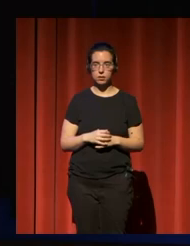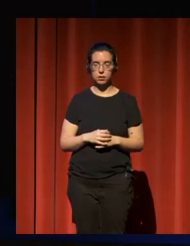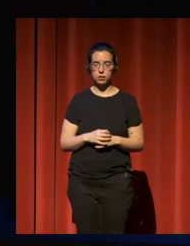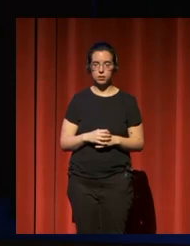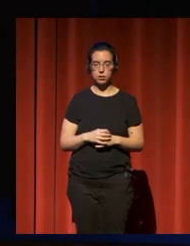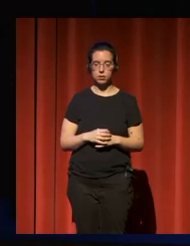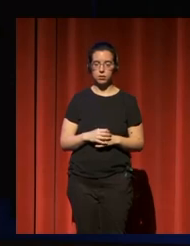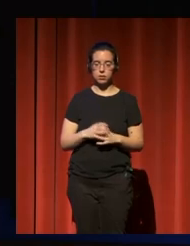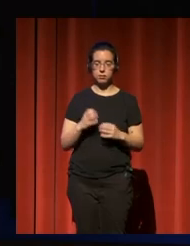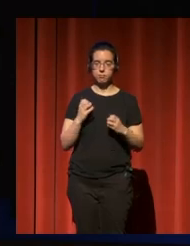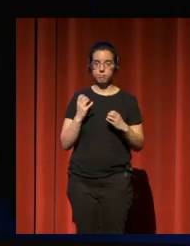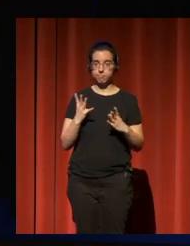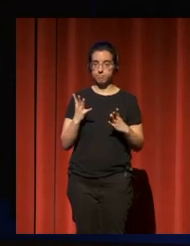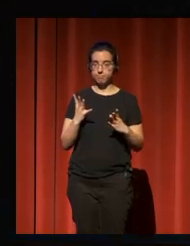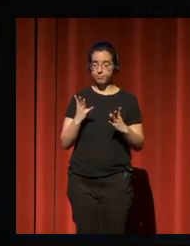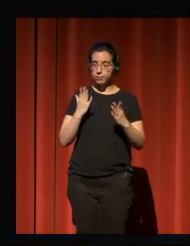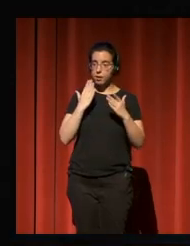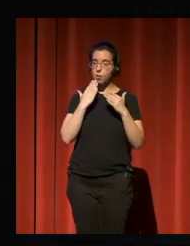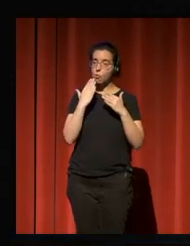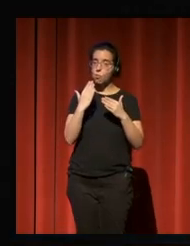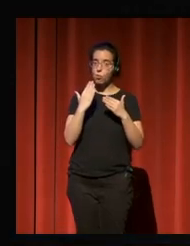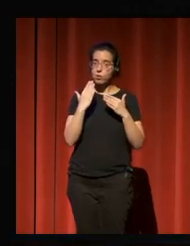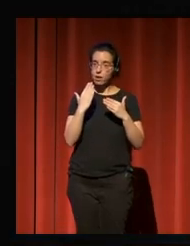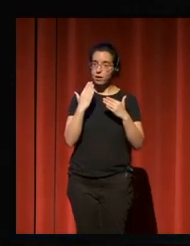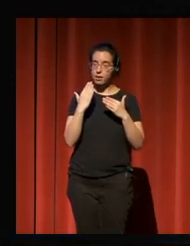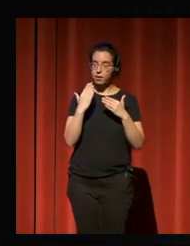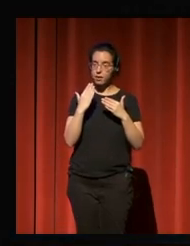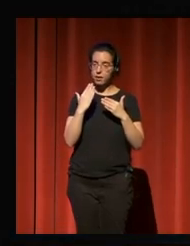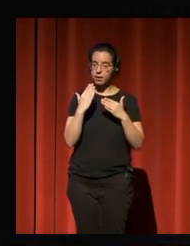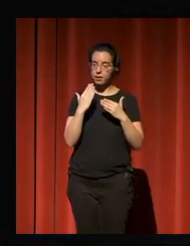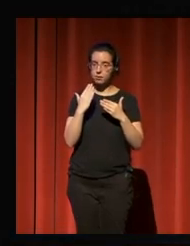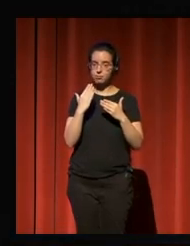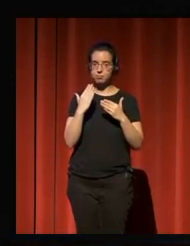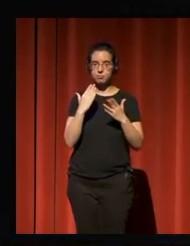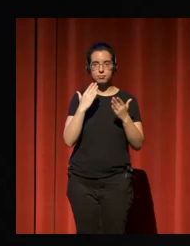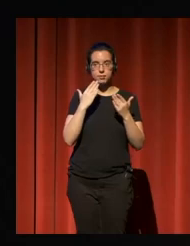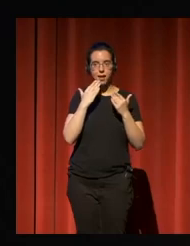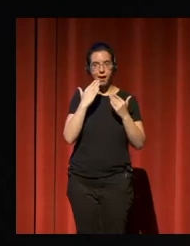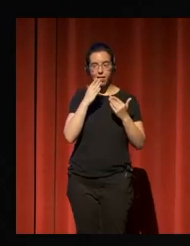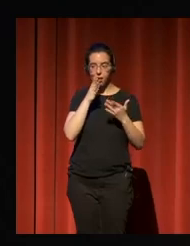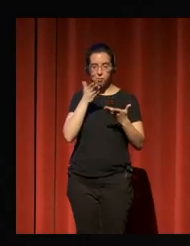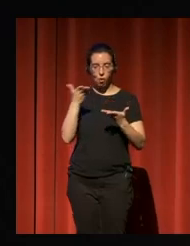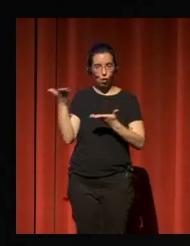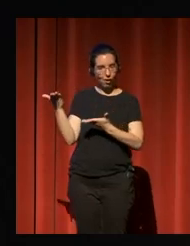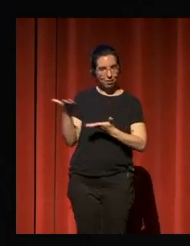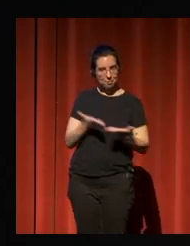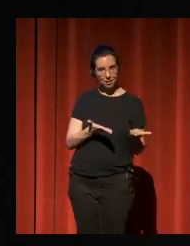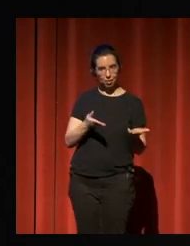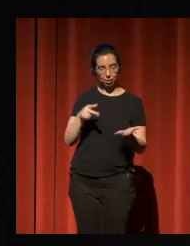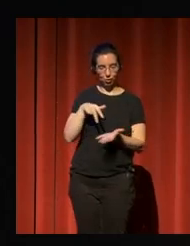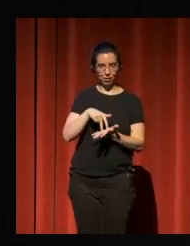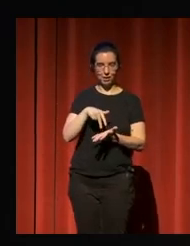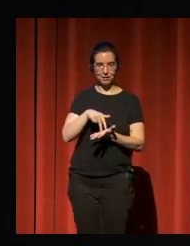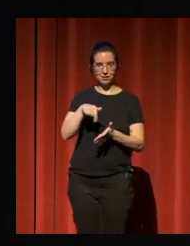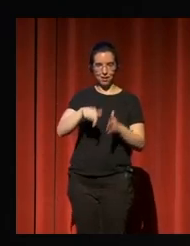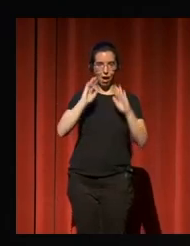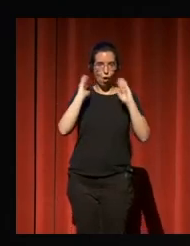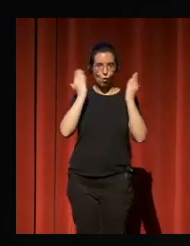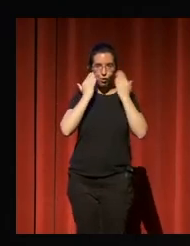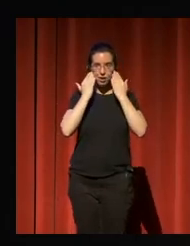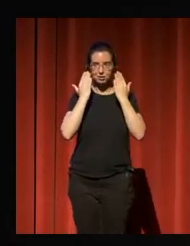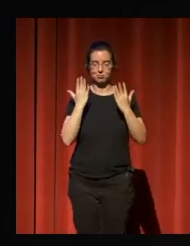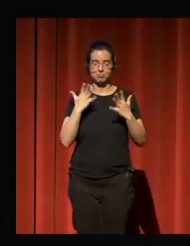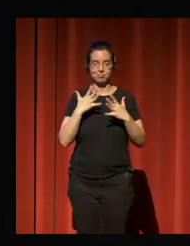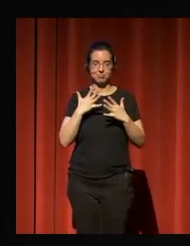bueno eh Muchísimas gracias eh agradecemos mucho la invitación de poder estar hoy aquí en el congreso